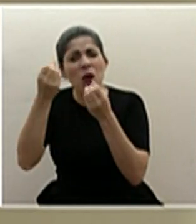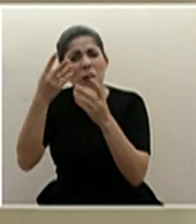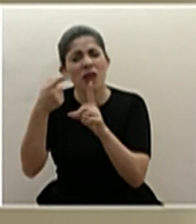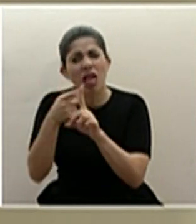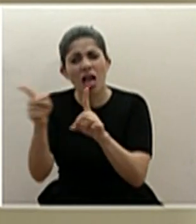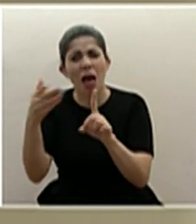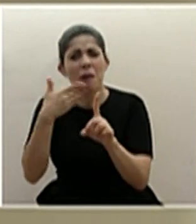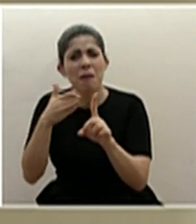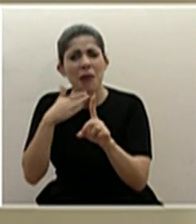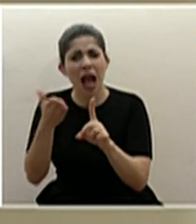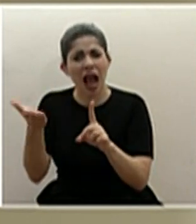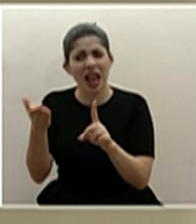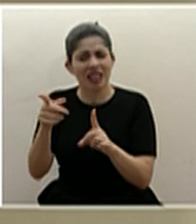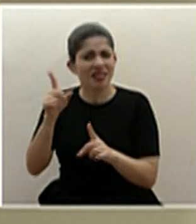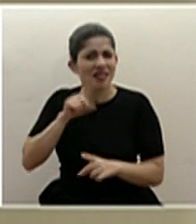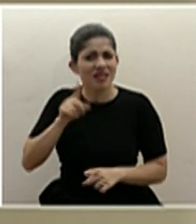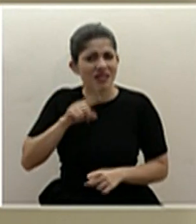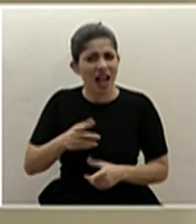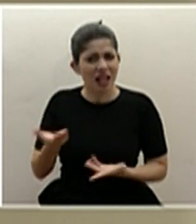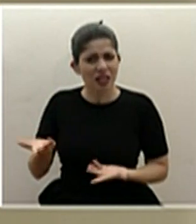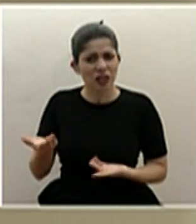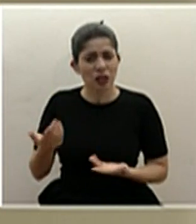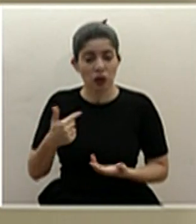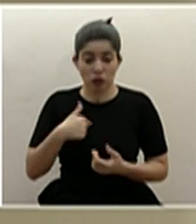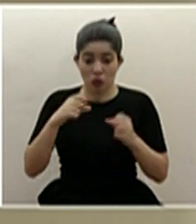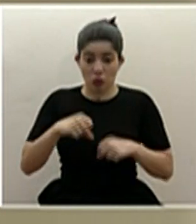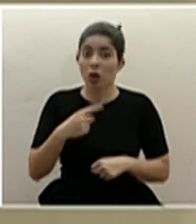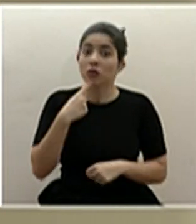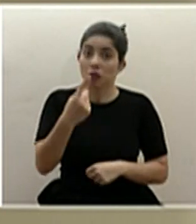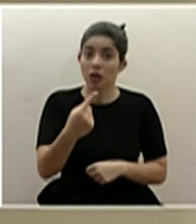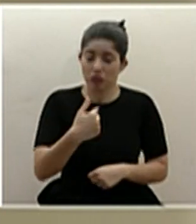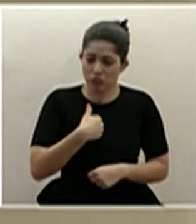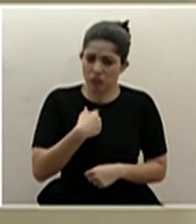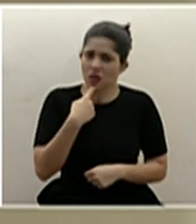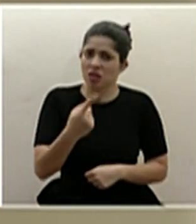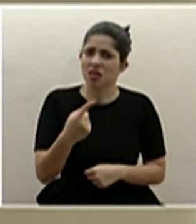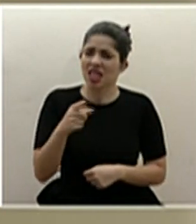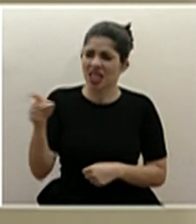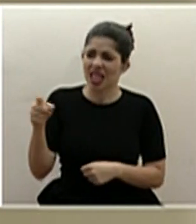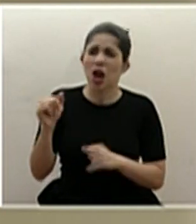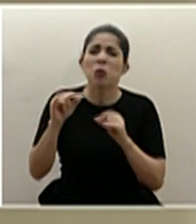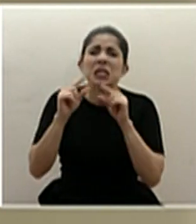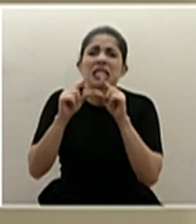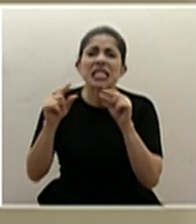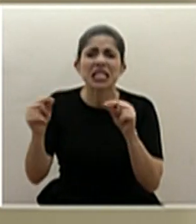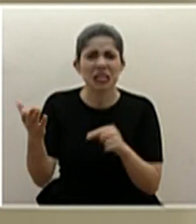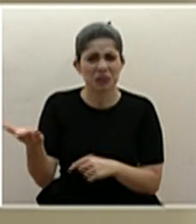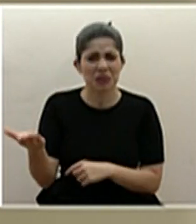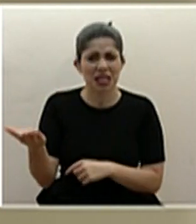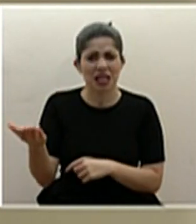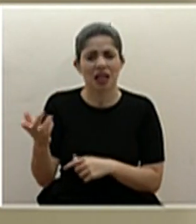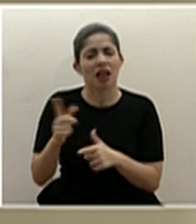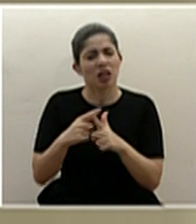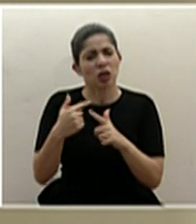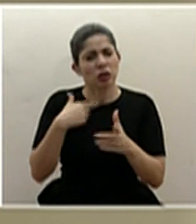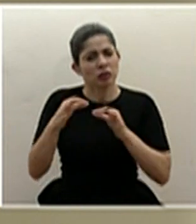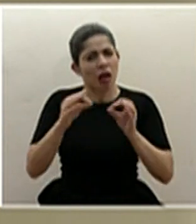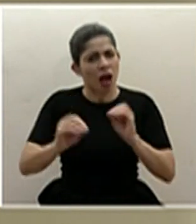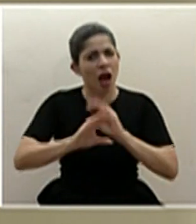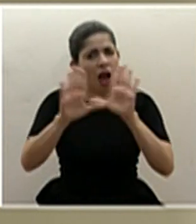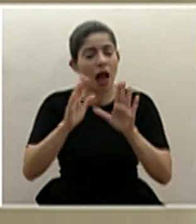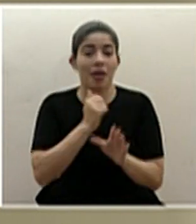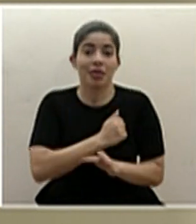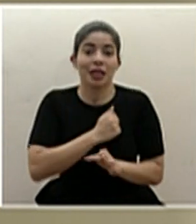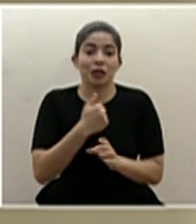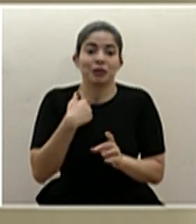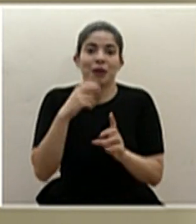son total y absolutamente falsas. Podría ser, decir yo, y esto lo digo yo, llegar al nivel de chisme. Entonces, yo quiero aclarar este punto y como le digo, disculpen